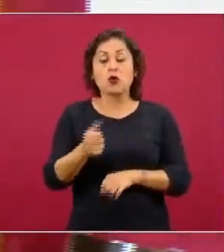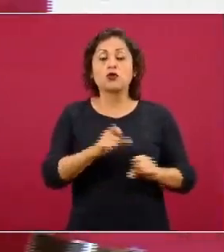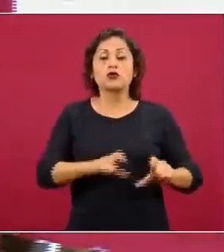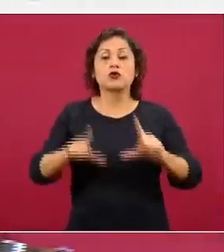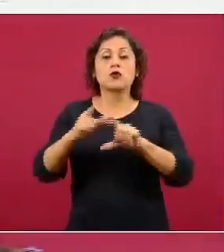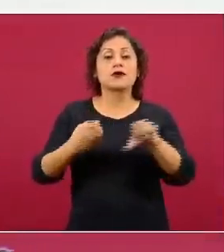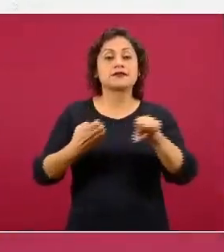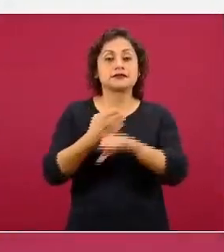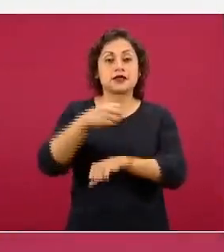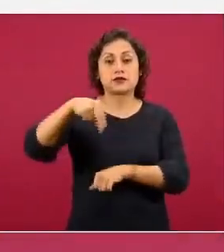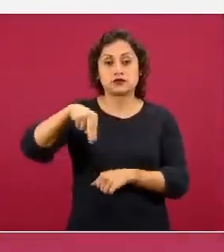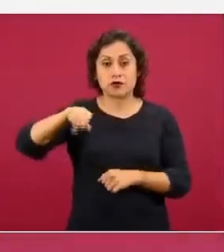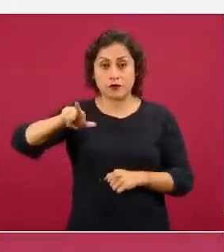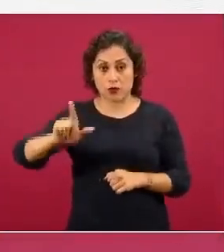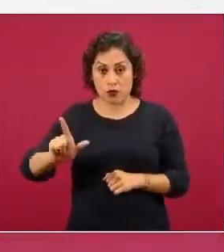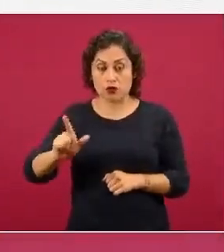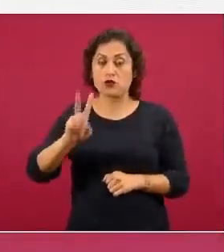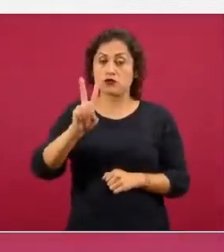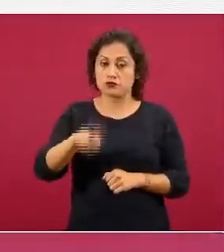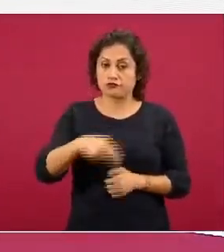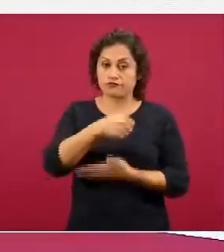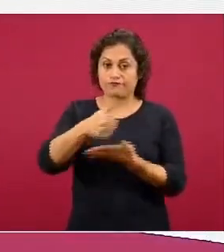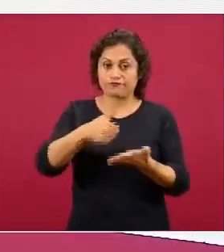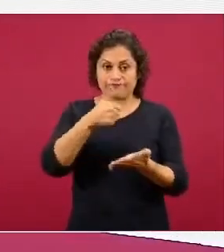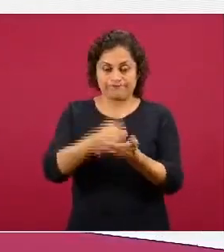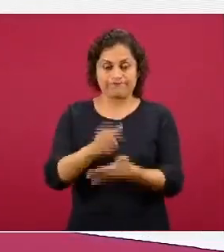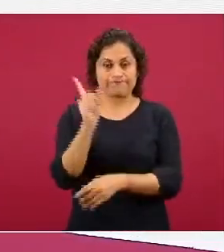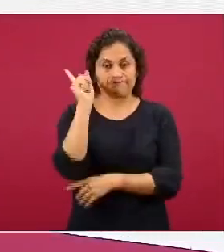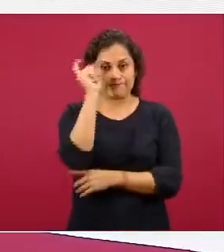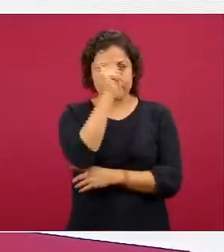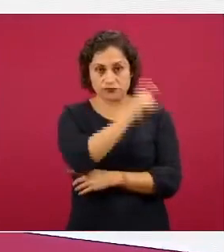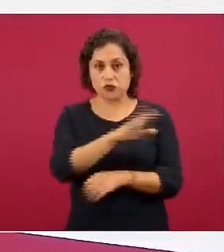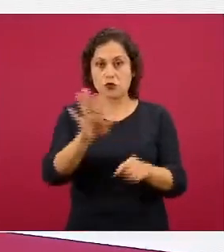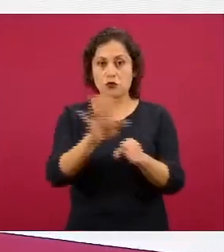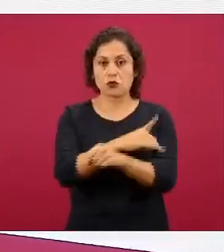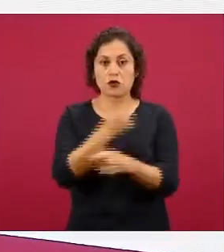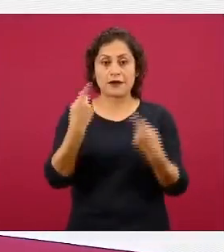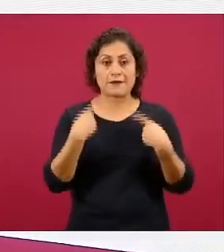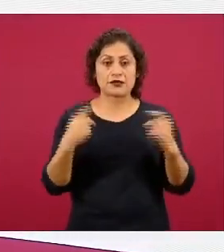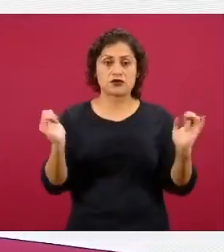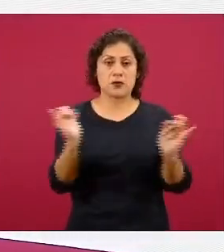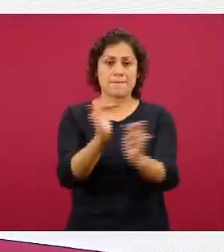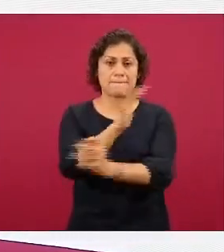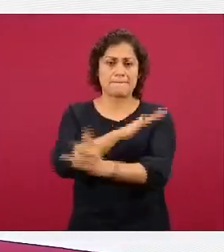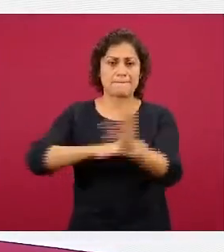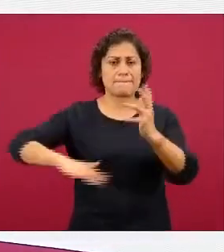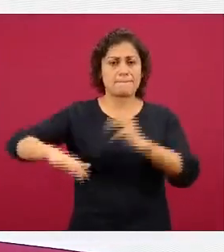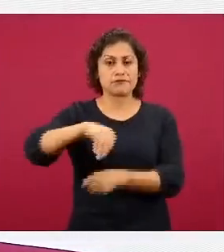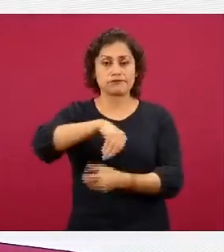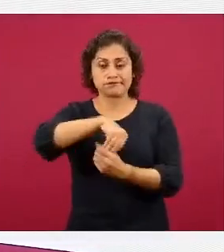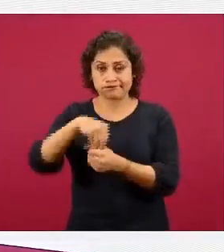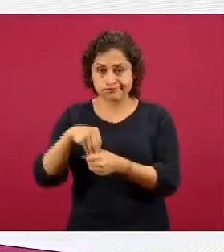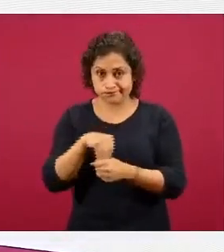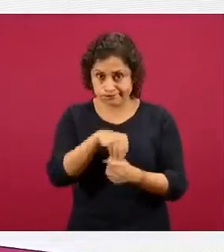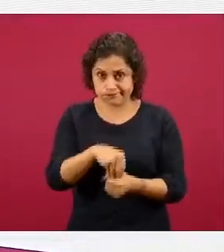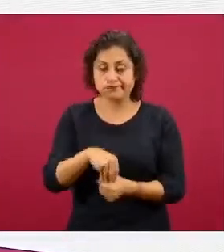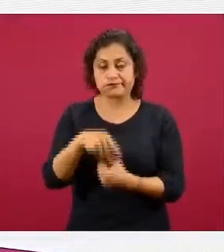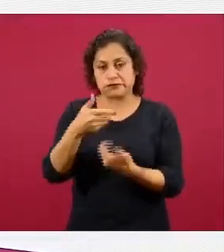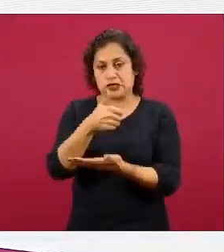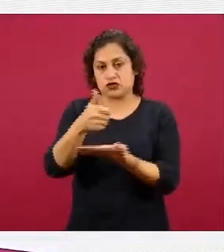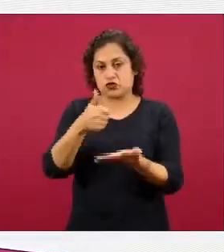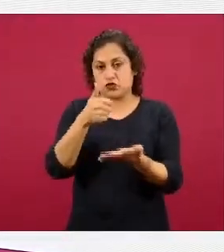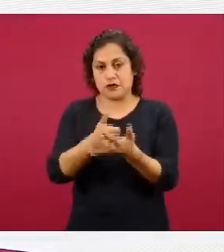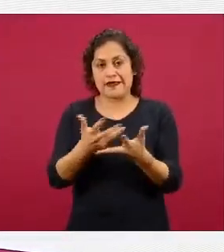estado complejo por la gran movilidad y las grandes concentraciones en